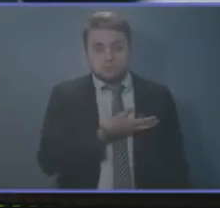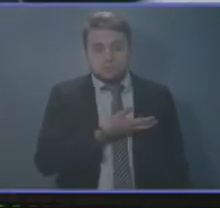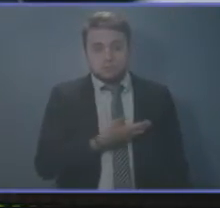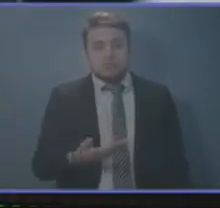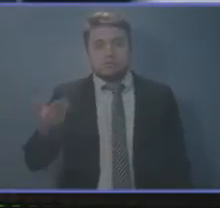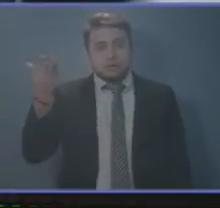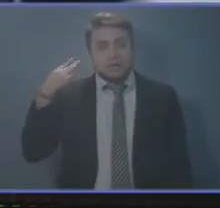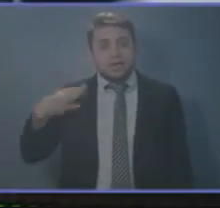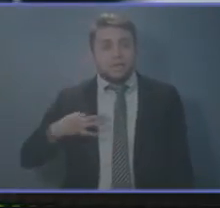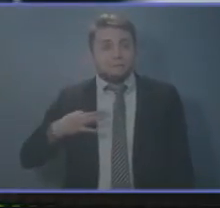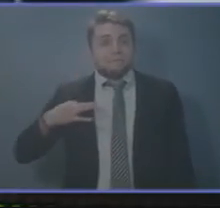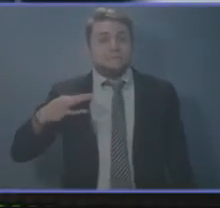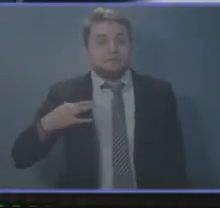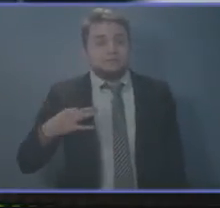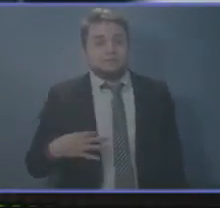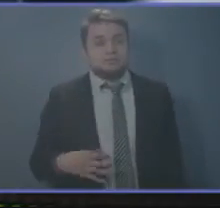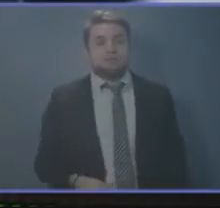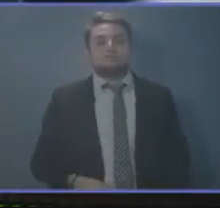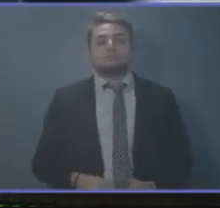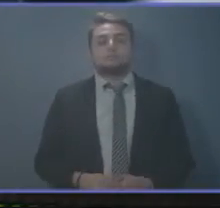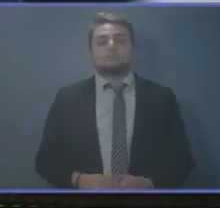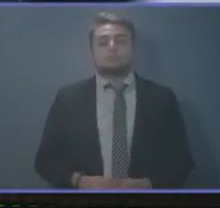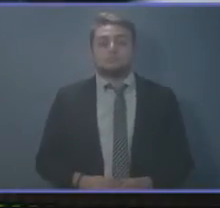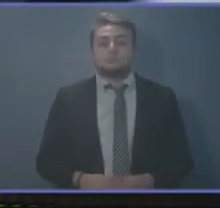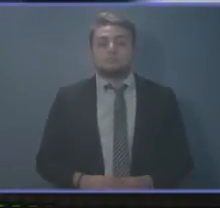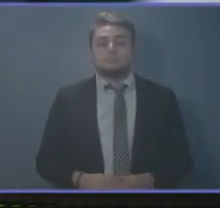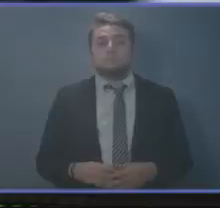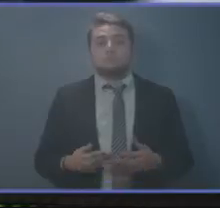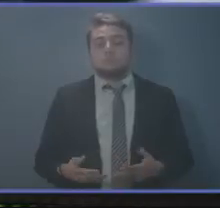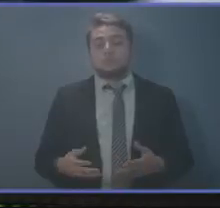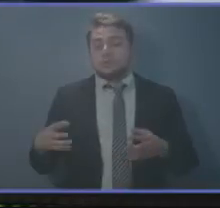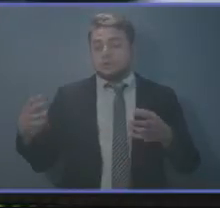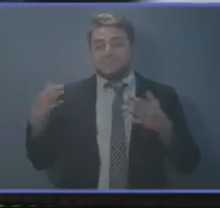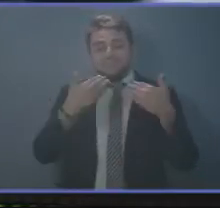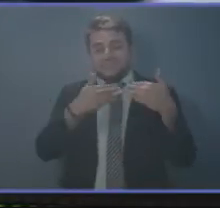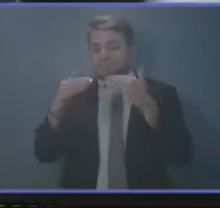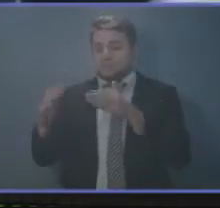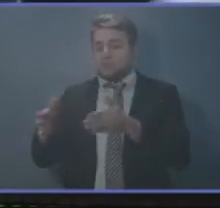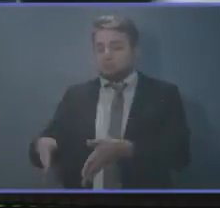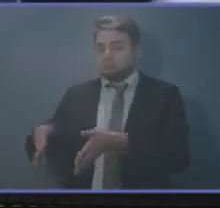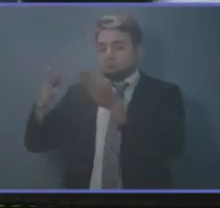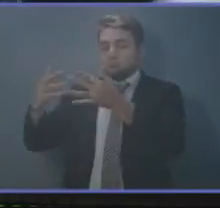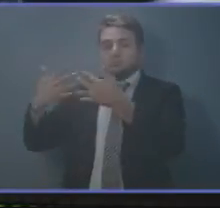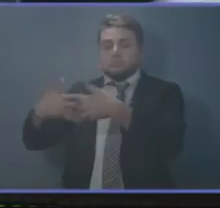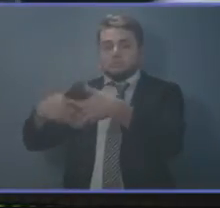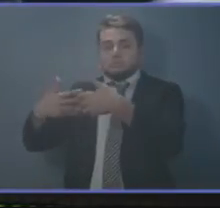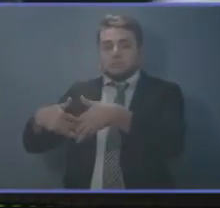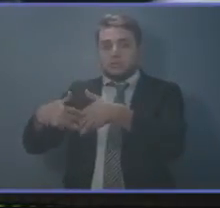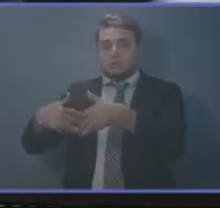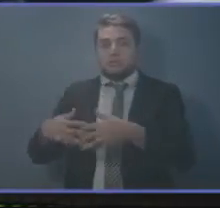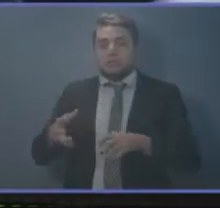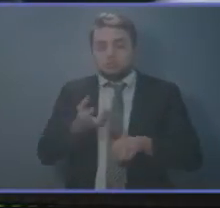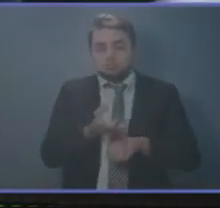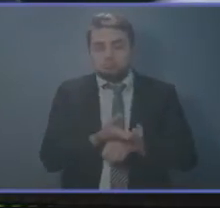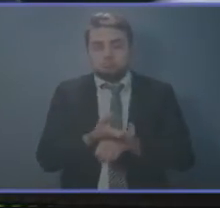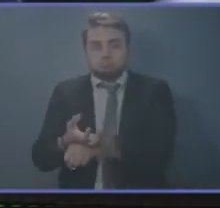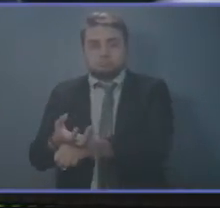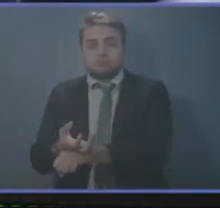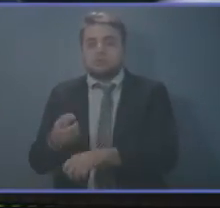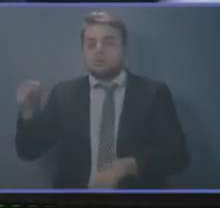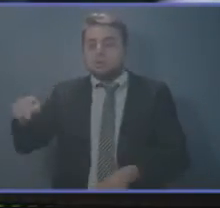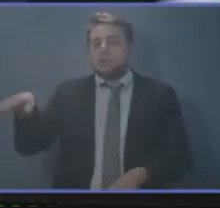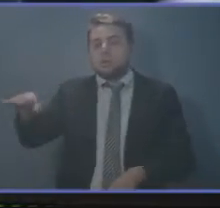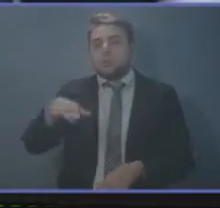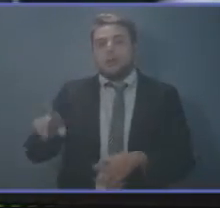la invitación de un consorcio de empresas del transporte público en el occidente, específicamente en Santa